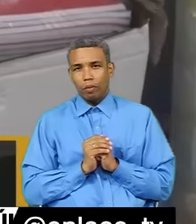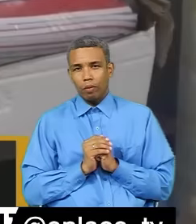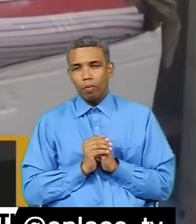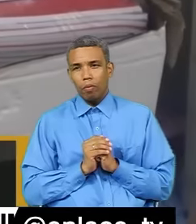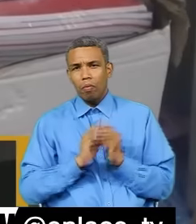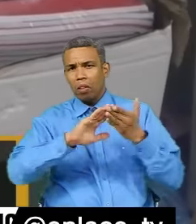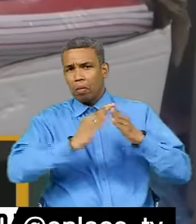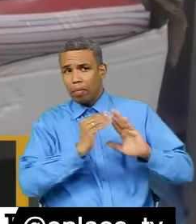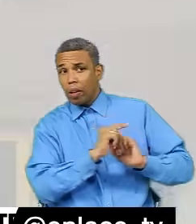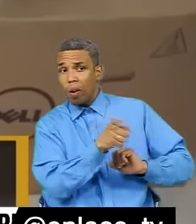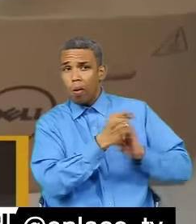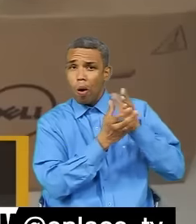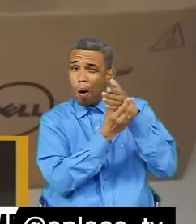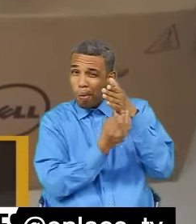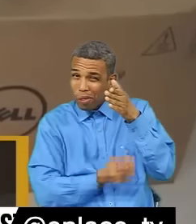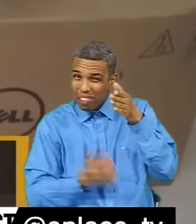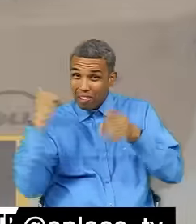vulneradas.